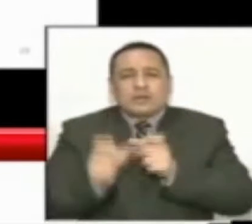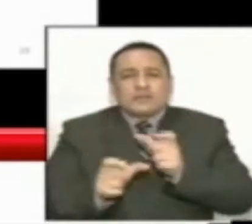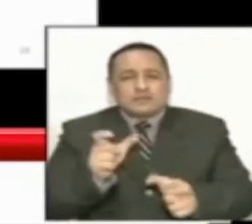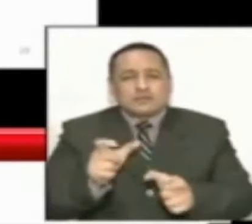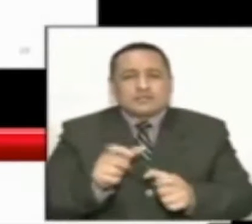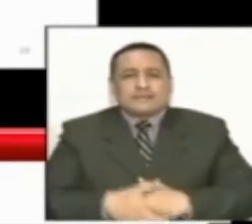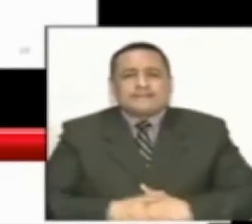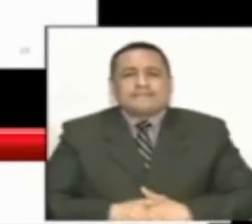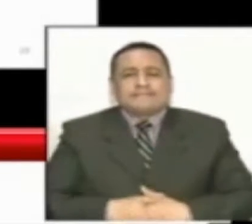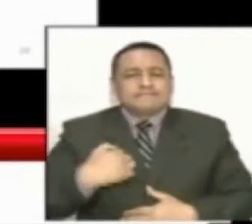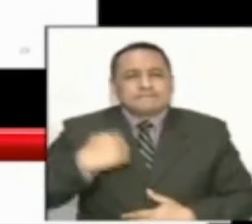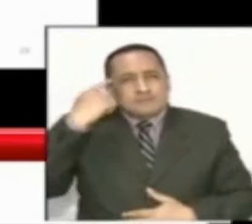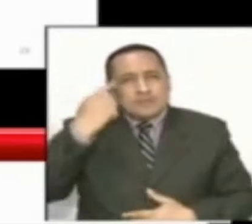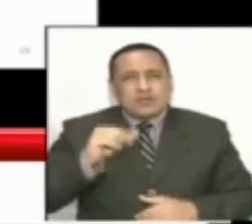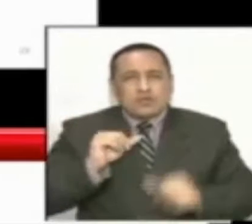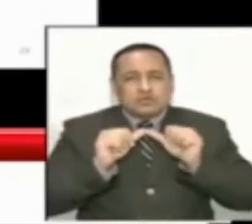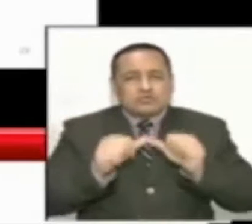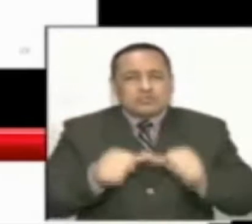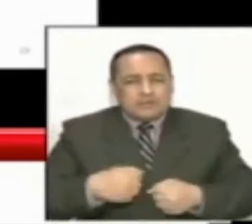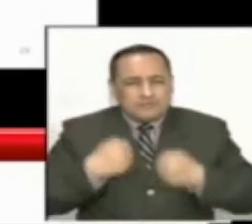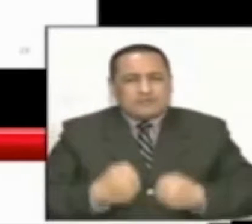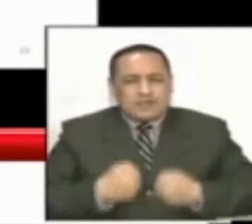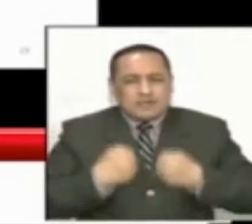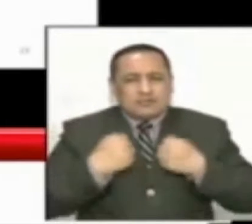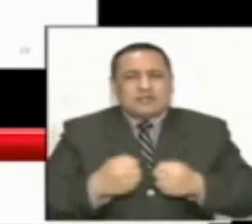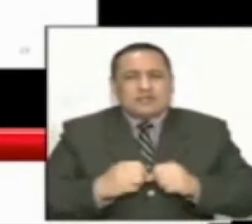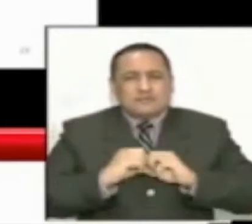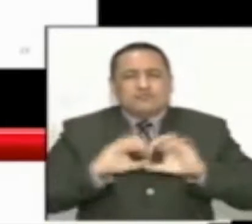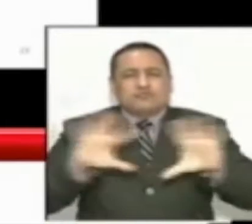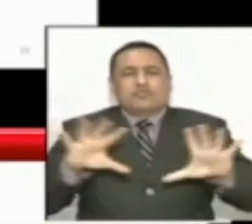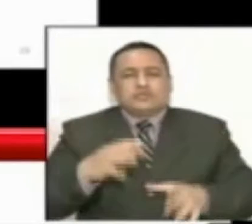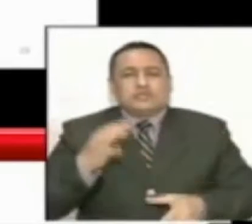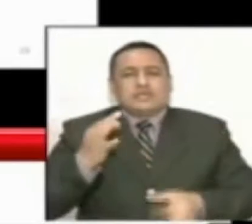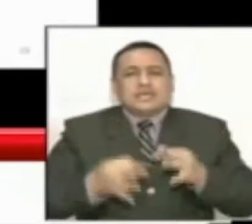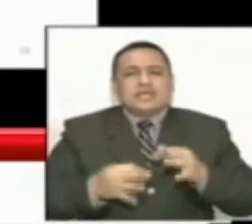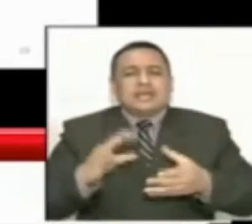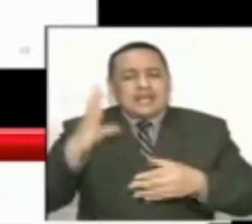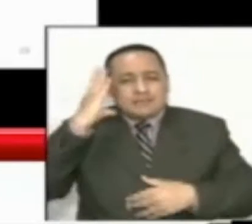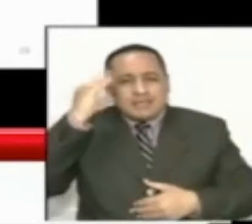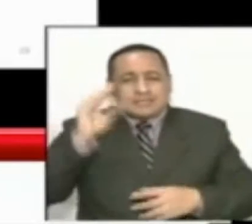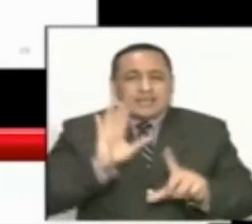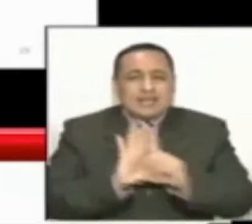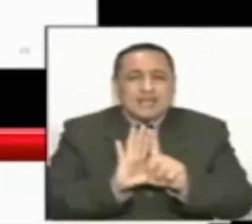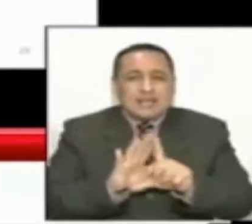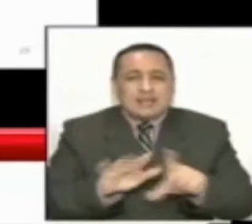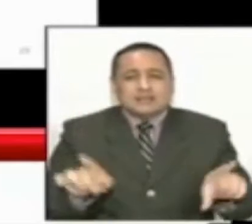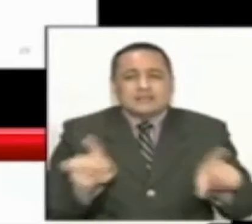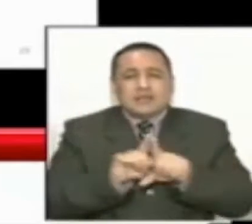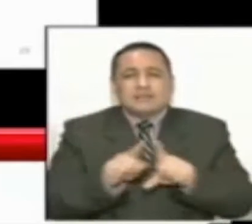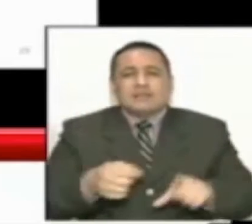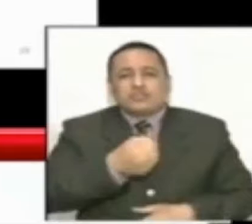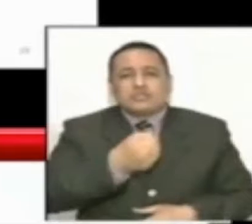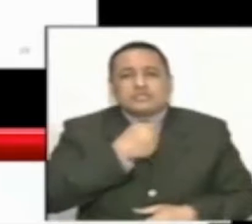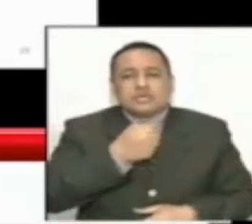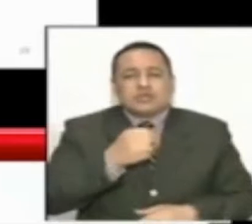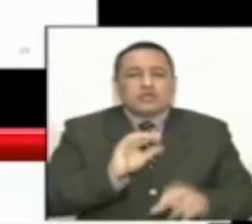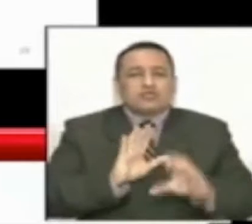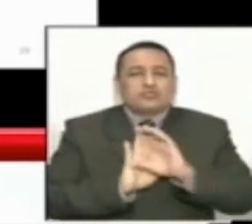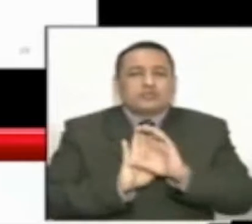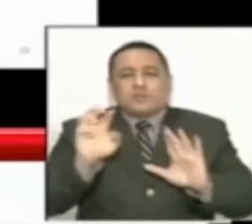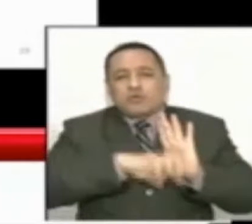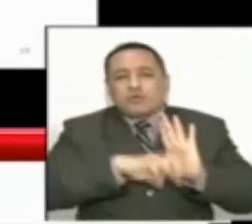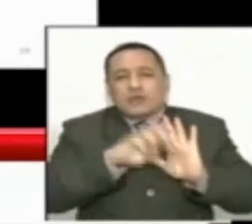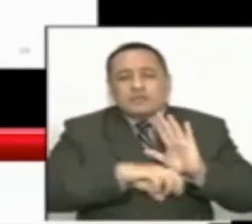jurisprudencia niskamanta llaqtaman riqsichinankupaq. Informática wasipaq musuq equipokunata rantichinhaku. Sistema